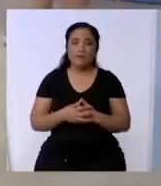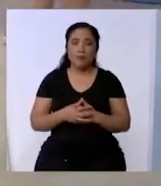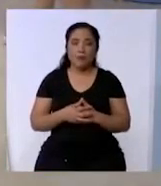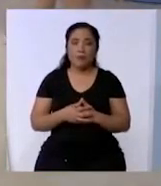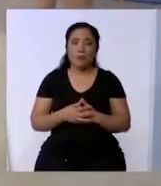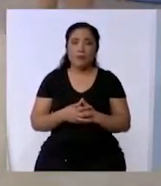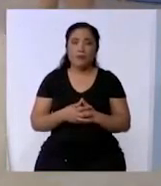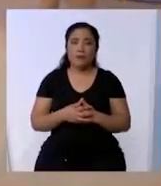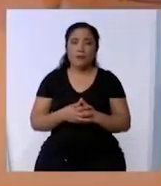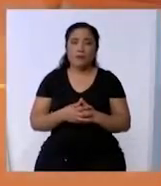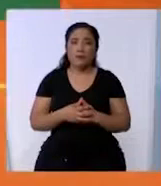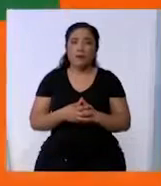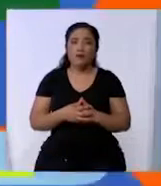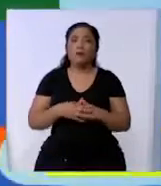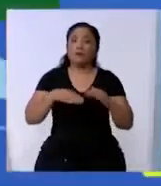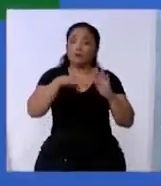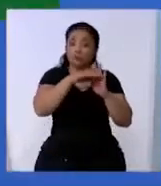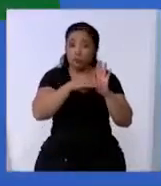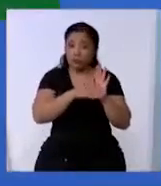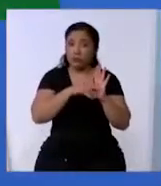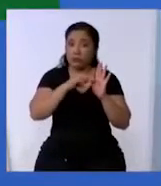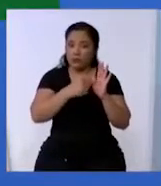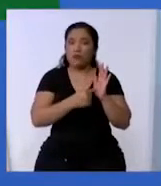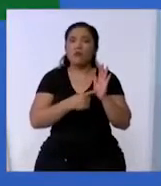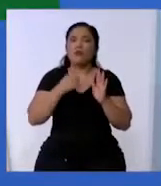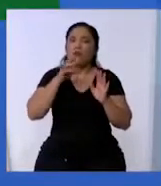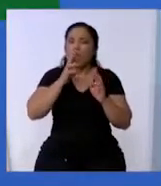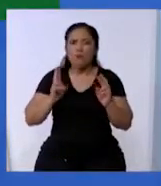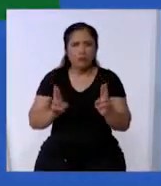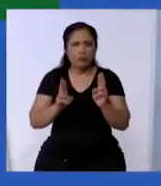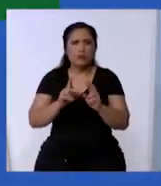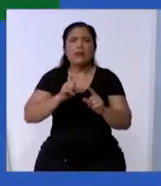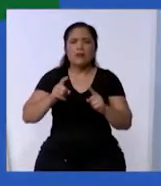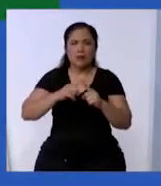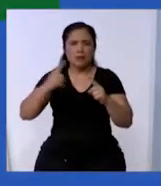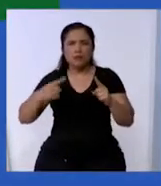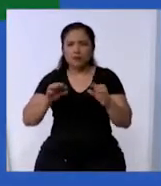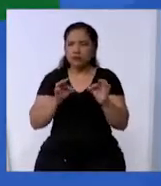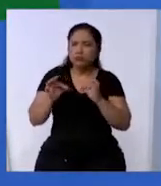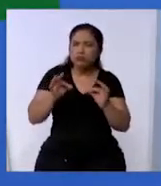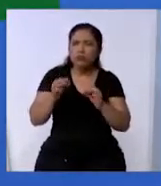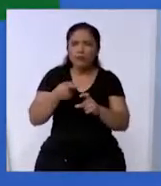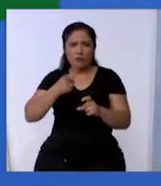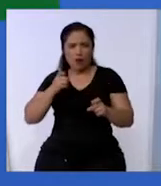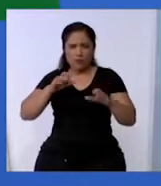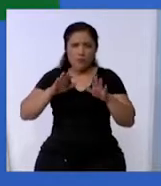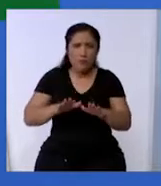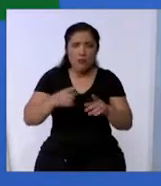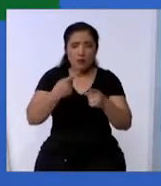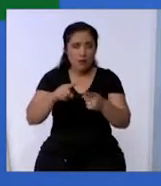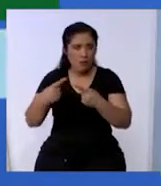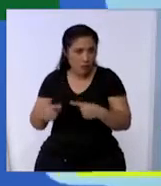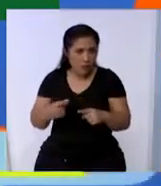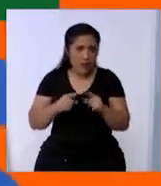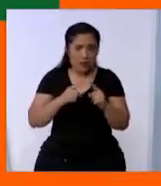Nuestros indicadores. Deduce el concepto de corriente eléctrica e intensidad, diferencia corriente monofásica de corriente